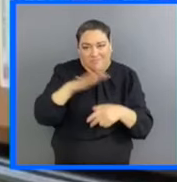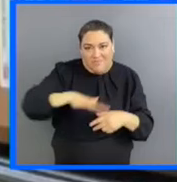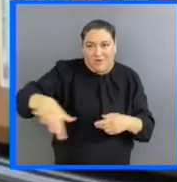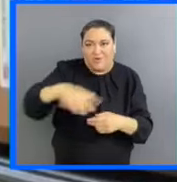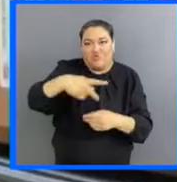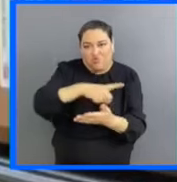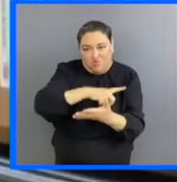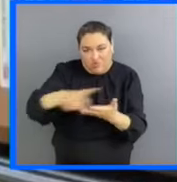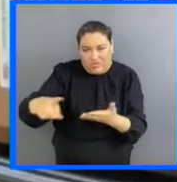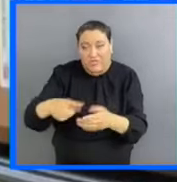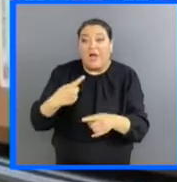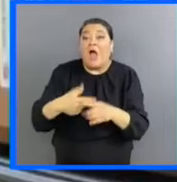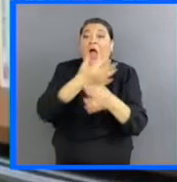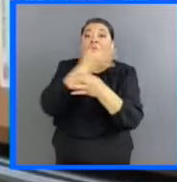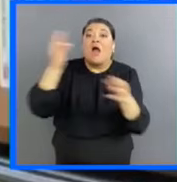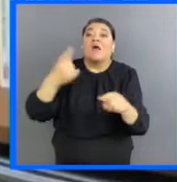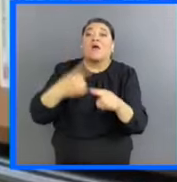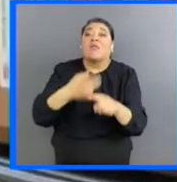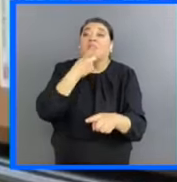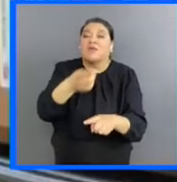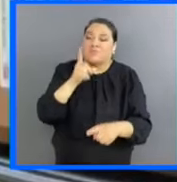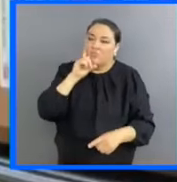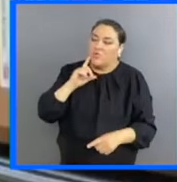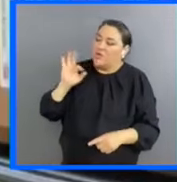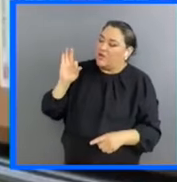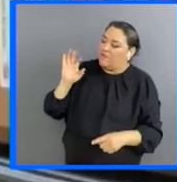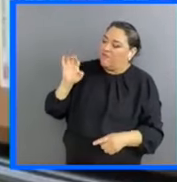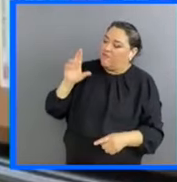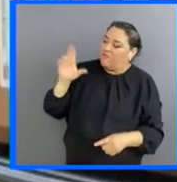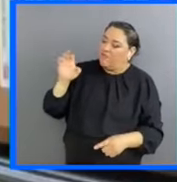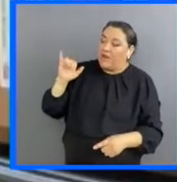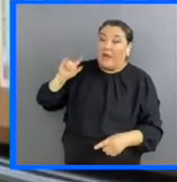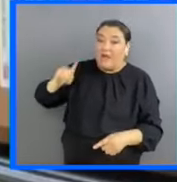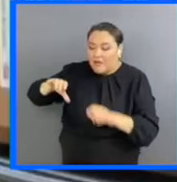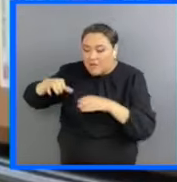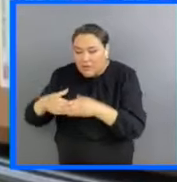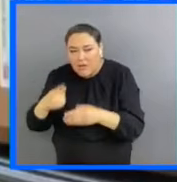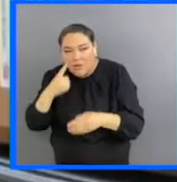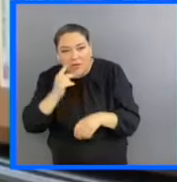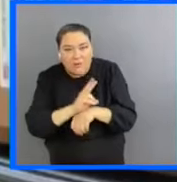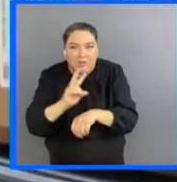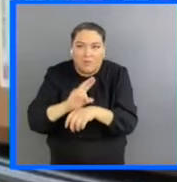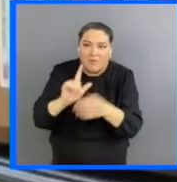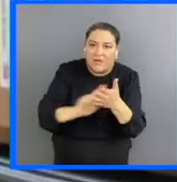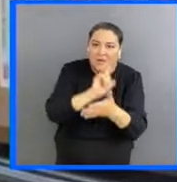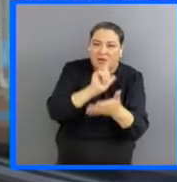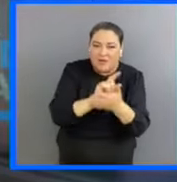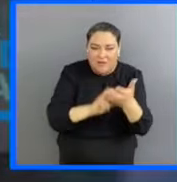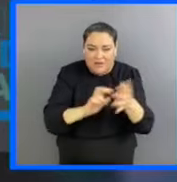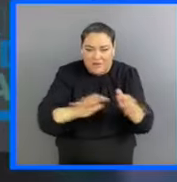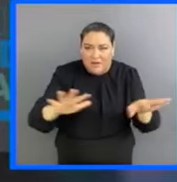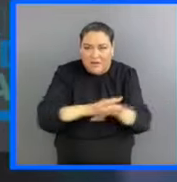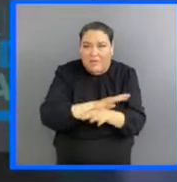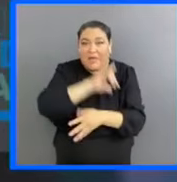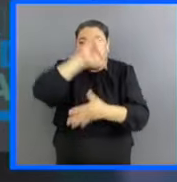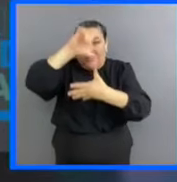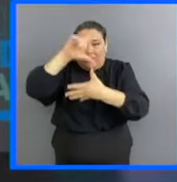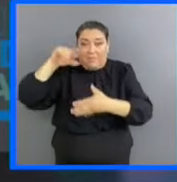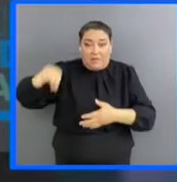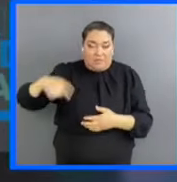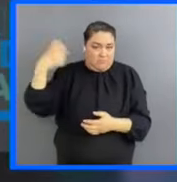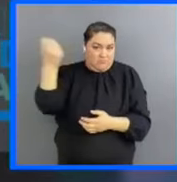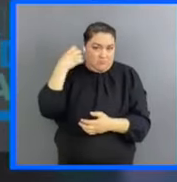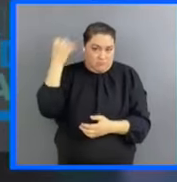alertó Delia Ferreira Rubio, integrante del Observatorio de Reformas Políticas de América Latina, en el seminario Derecho e